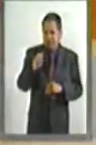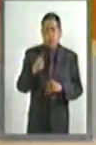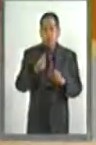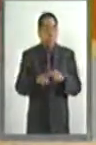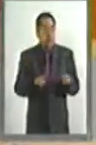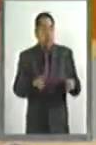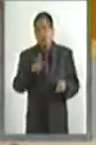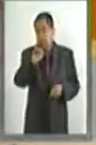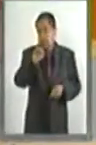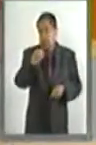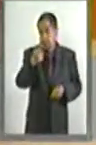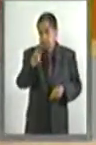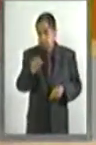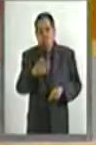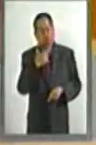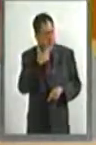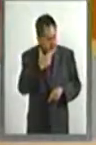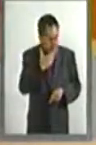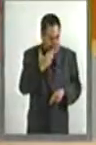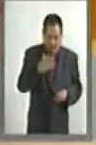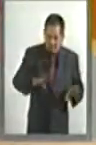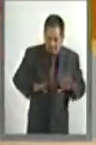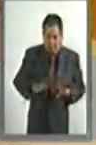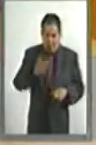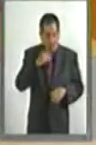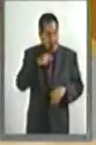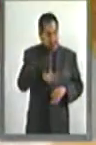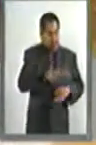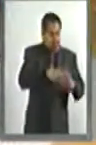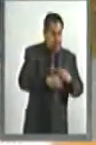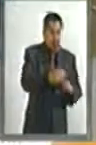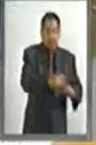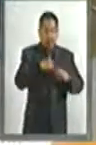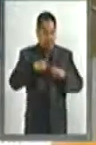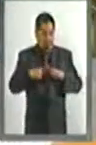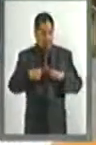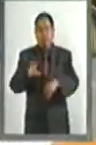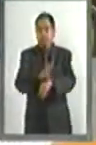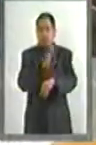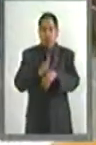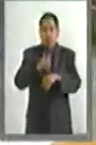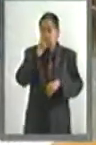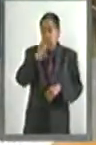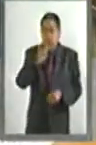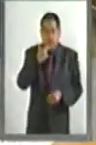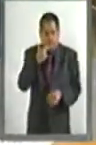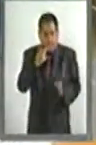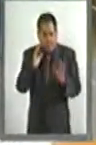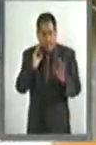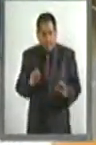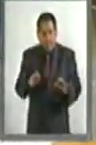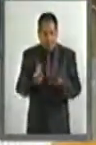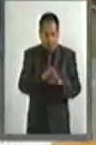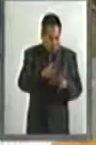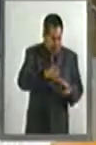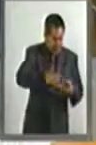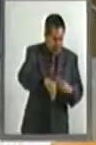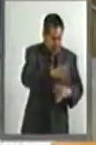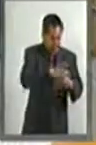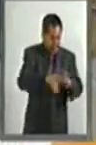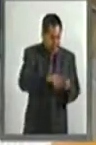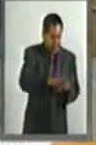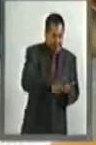como una alternativa viable para generar electricidad limpia como resultado de la conversión